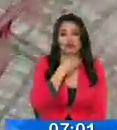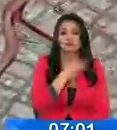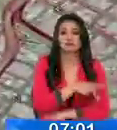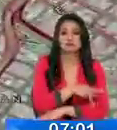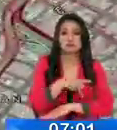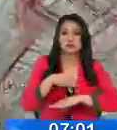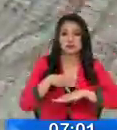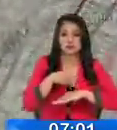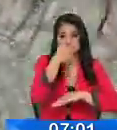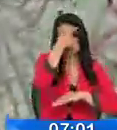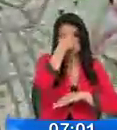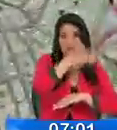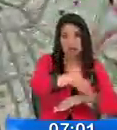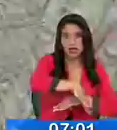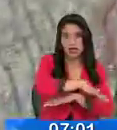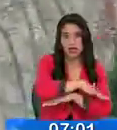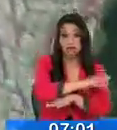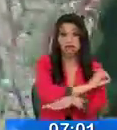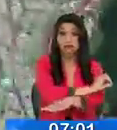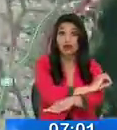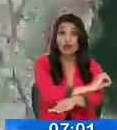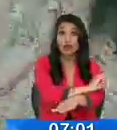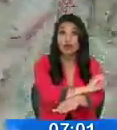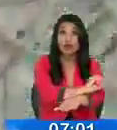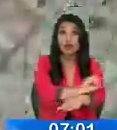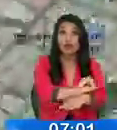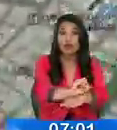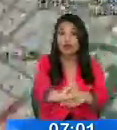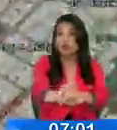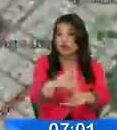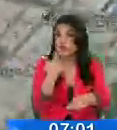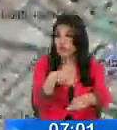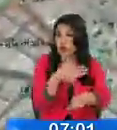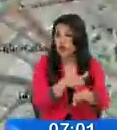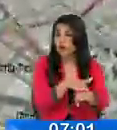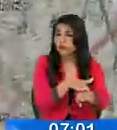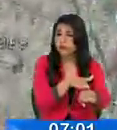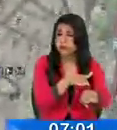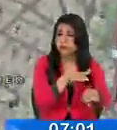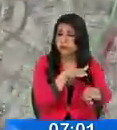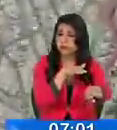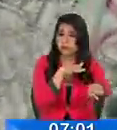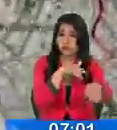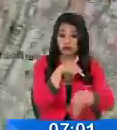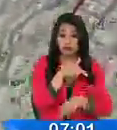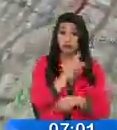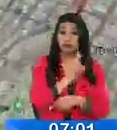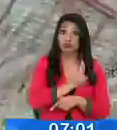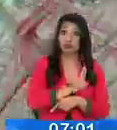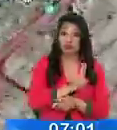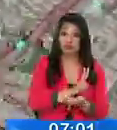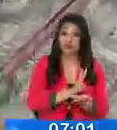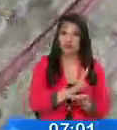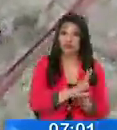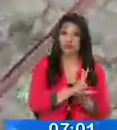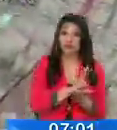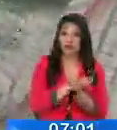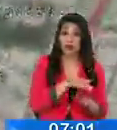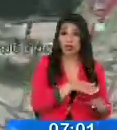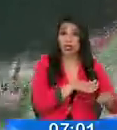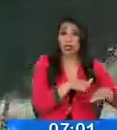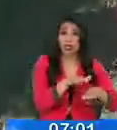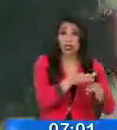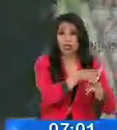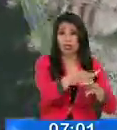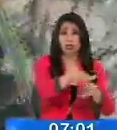cómo está la Occidental, lo que habíamos dicho desde temprano. El tráfico viene desde el sur de la ciudad, desde la Villa Flora, tráfico sumamente fuerte